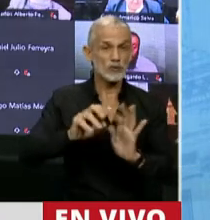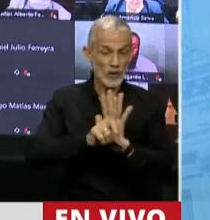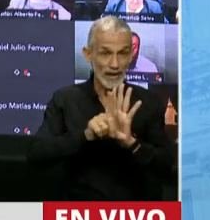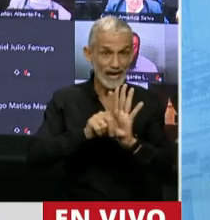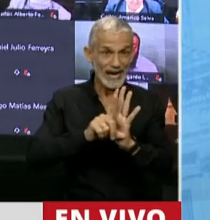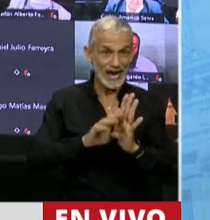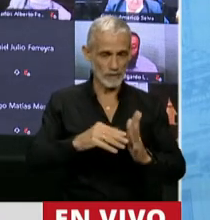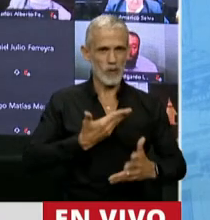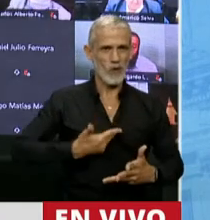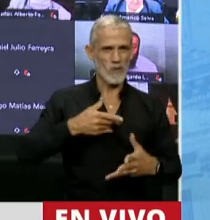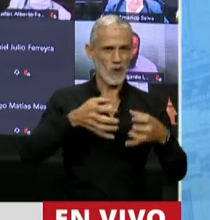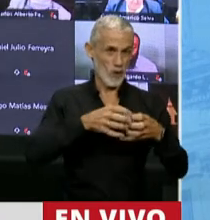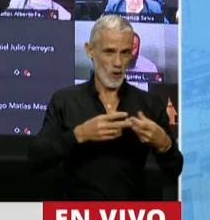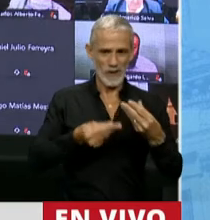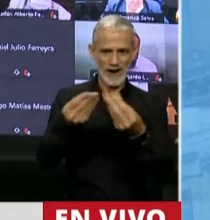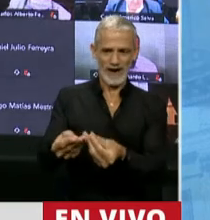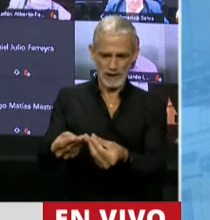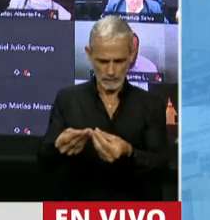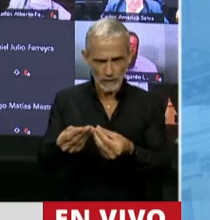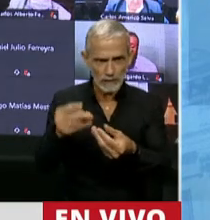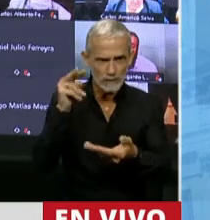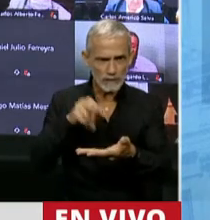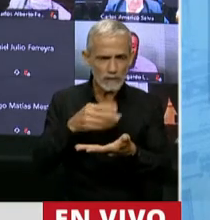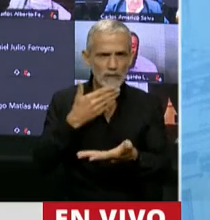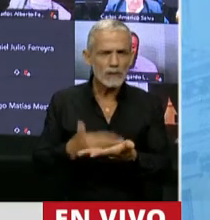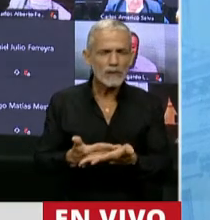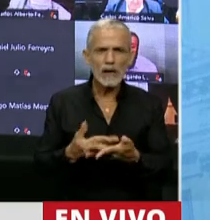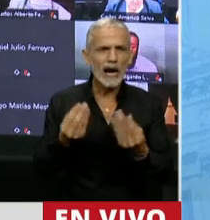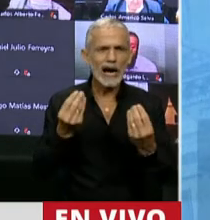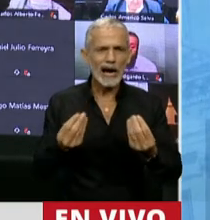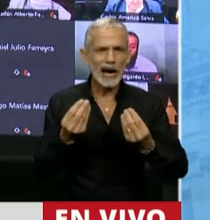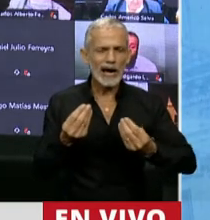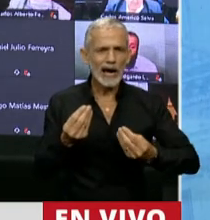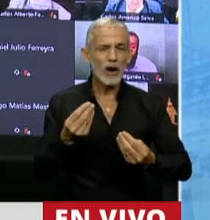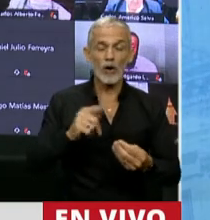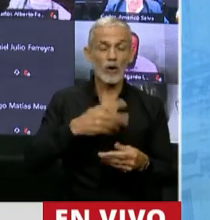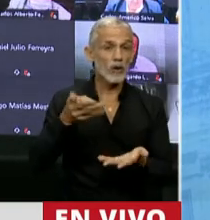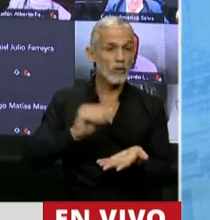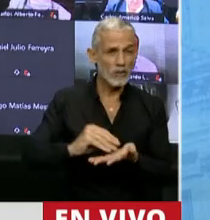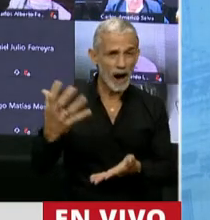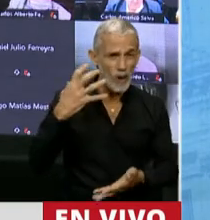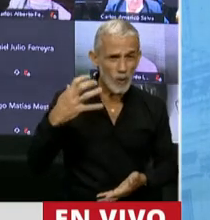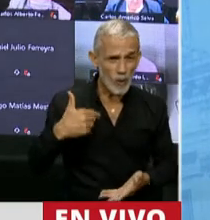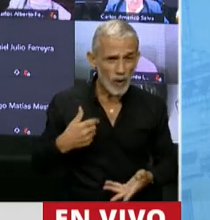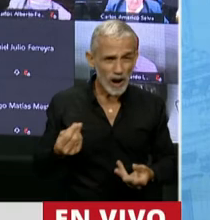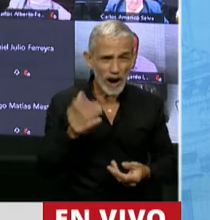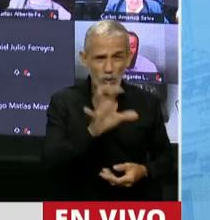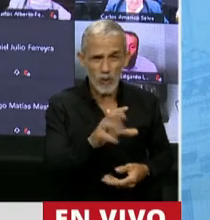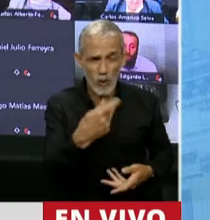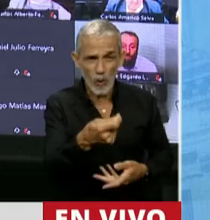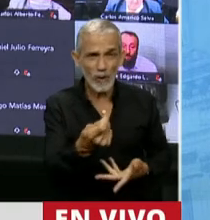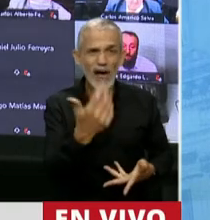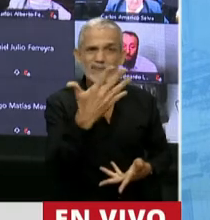por parte del oficialismo, nos encontramos con la triste novedad y una nueva burla a nuestros jubilados de que en realidad